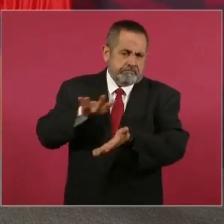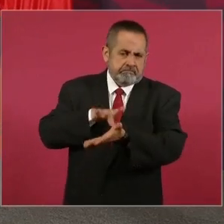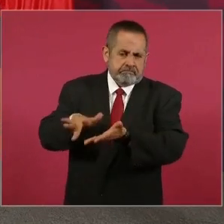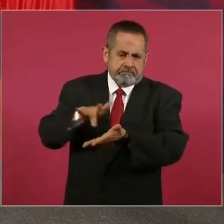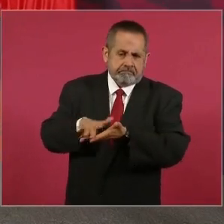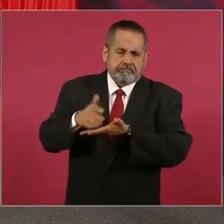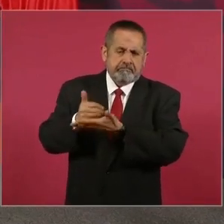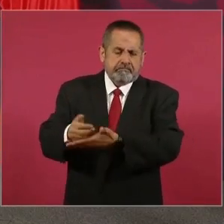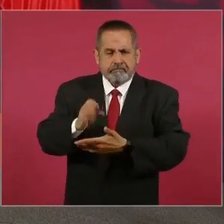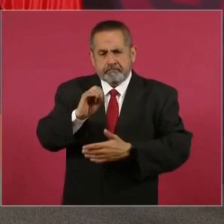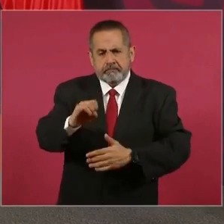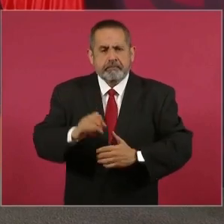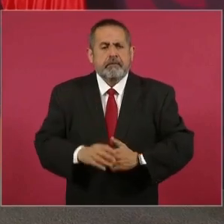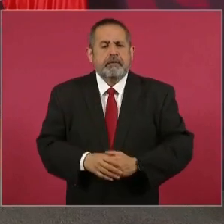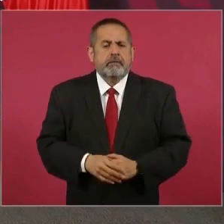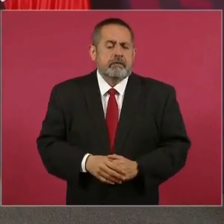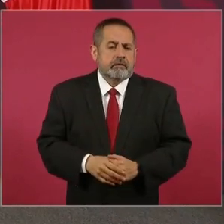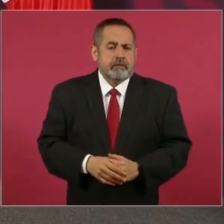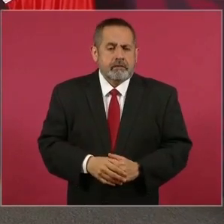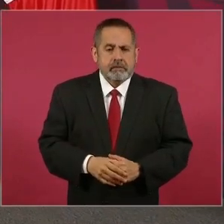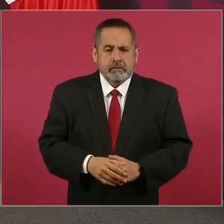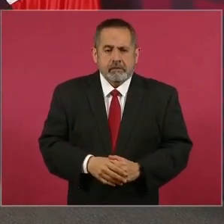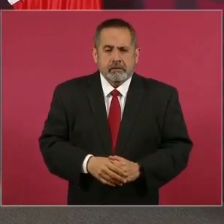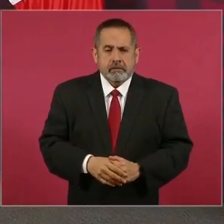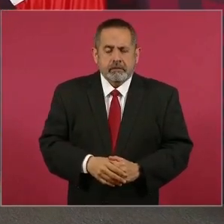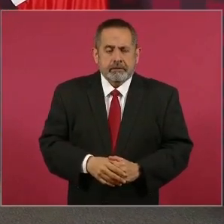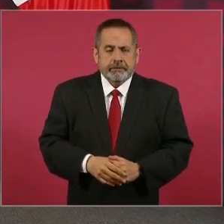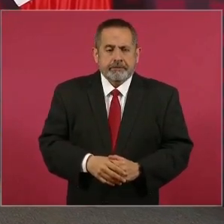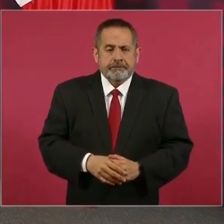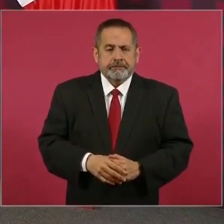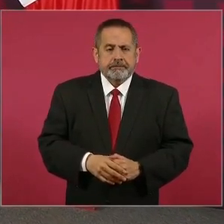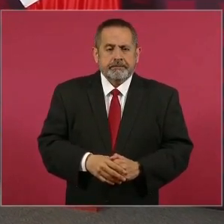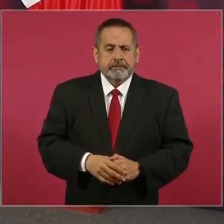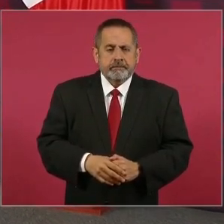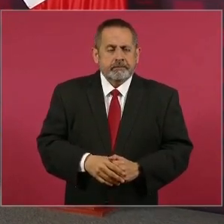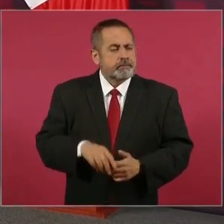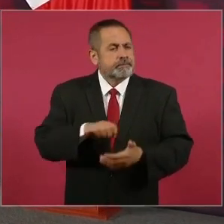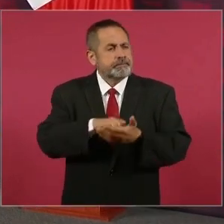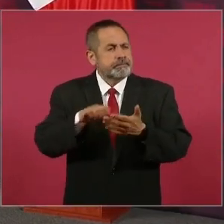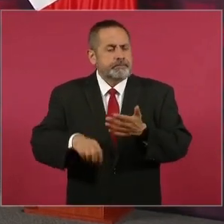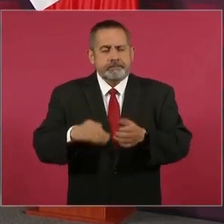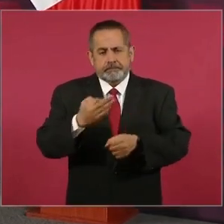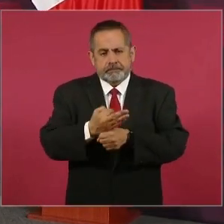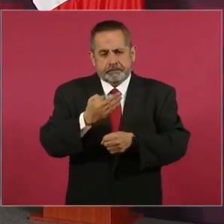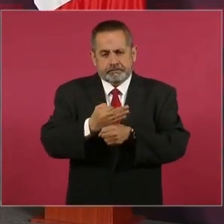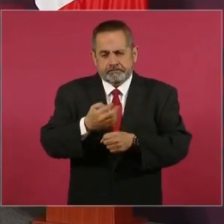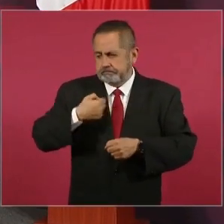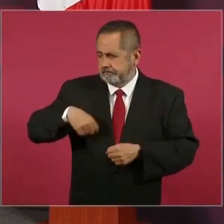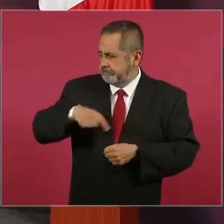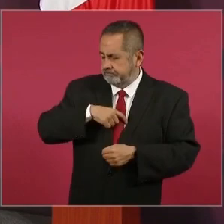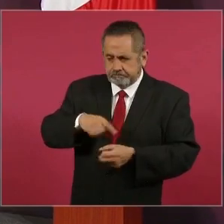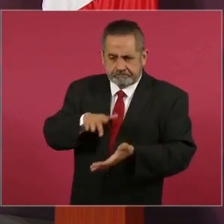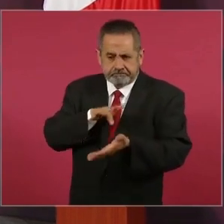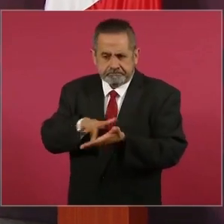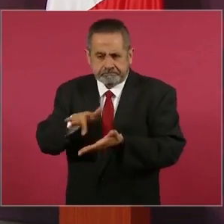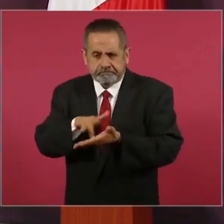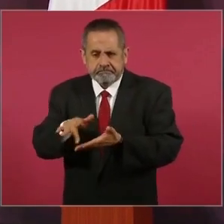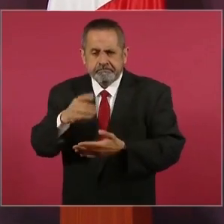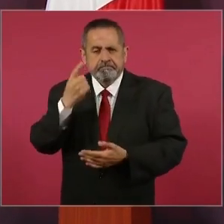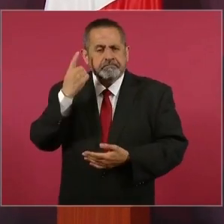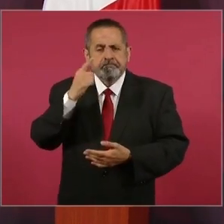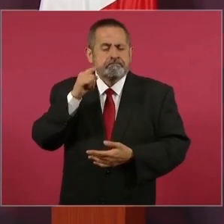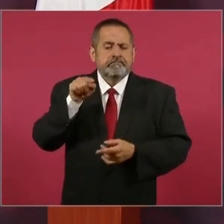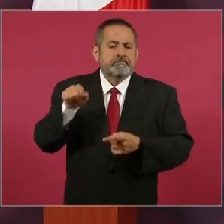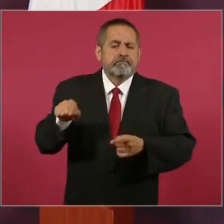planteamiento ahora por ejemplo estamos ayudando para